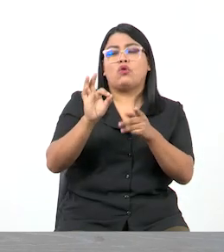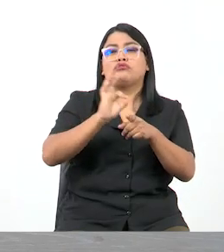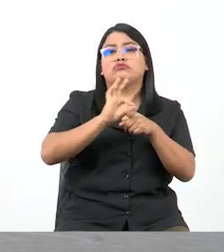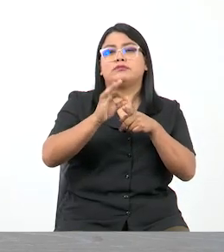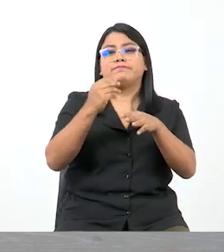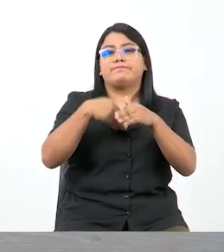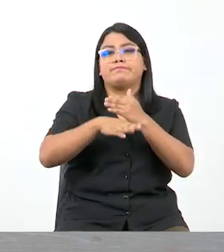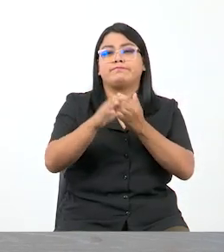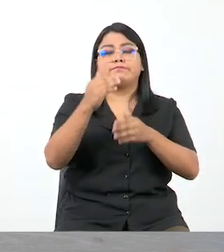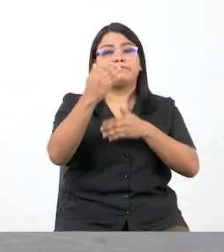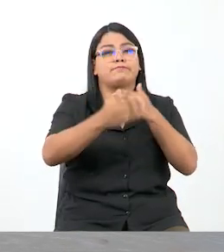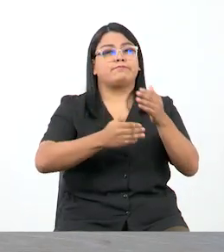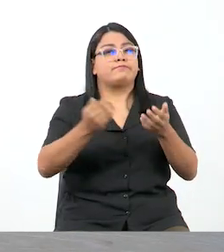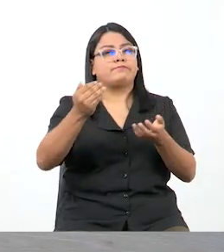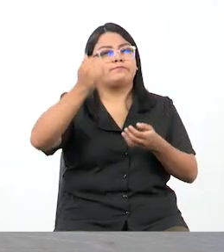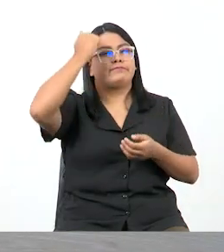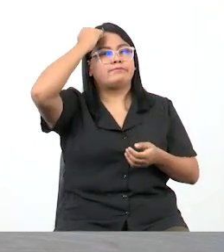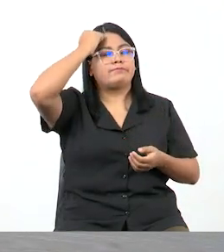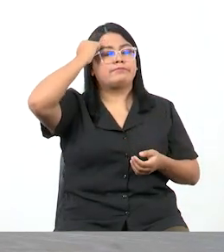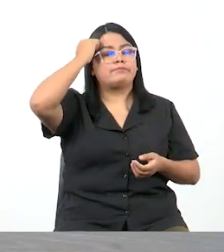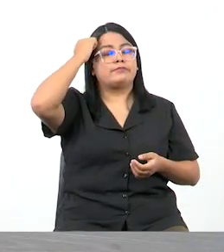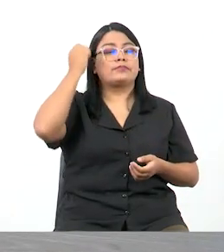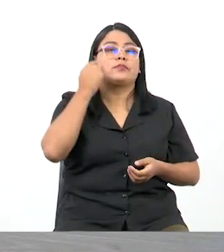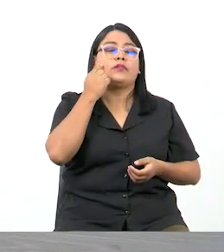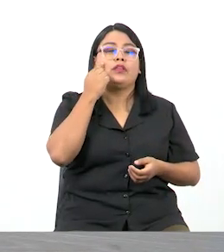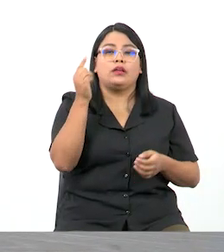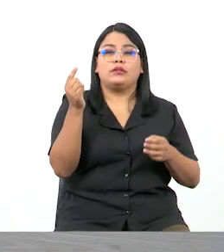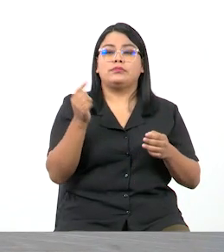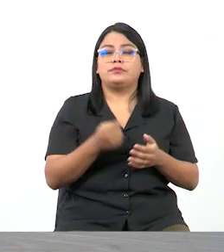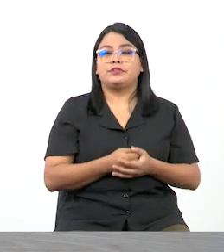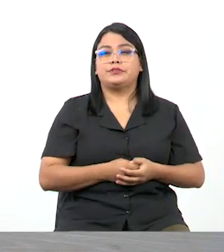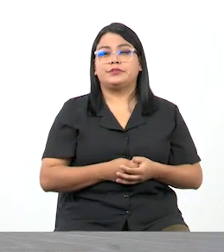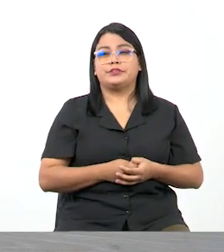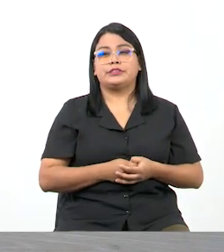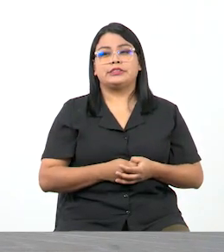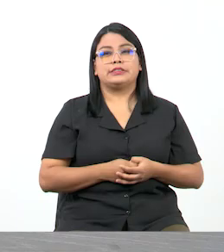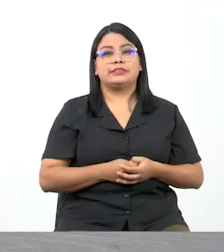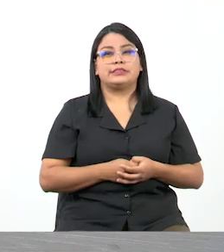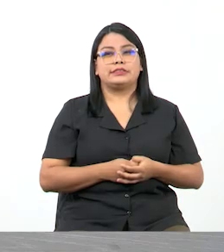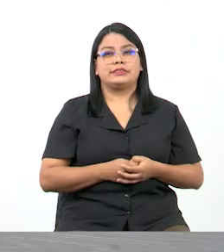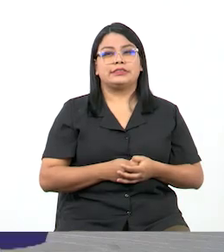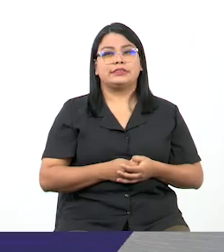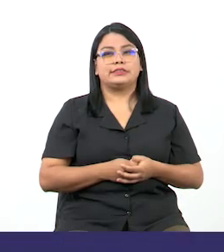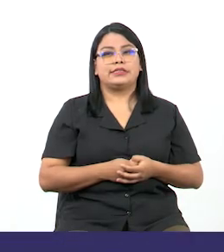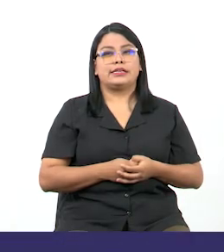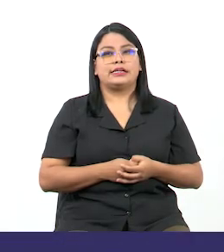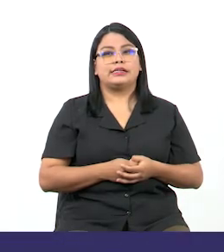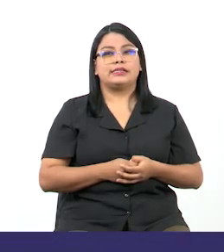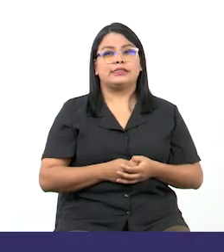dentro del proceso de enseñanza-aprendizaje? Entonces, si gustas, veamos cuál es la definición. Veámosla.